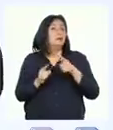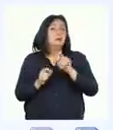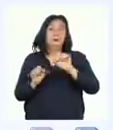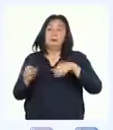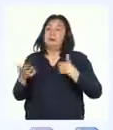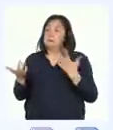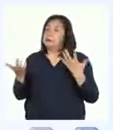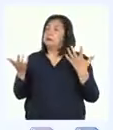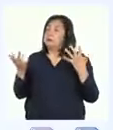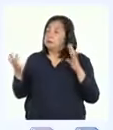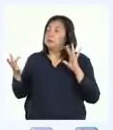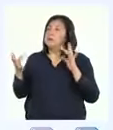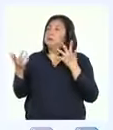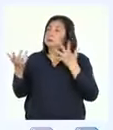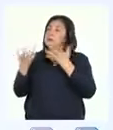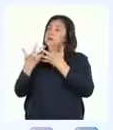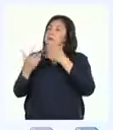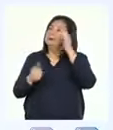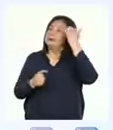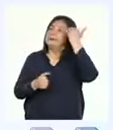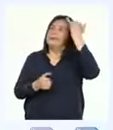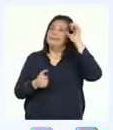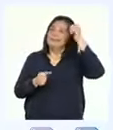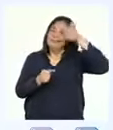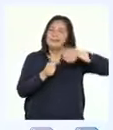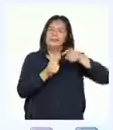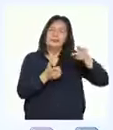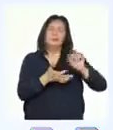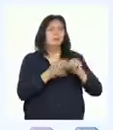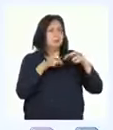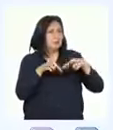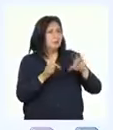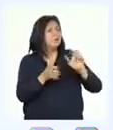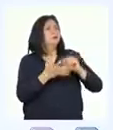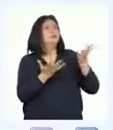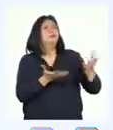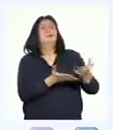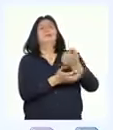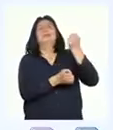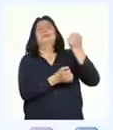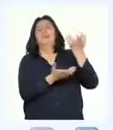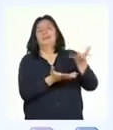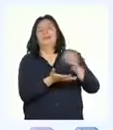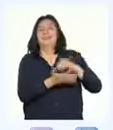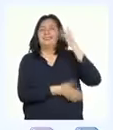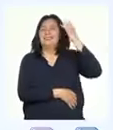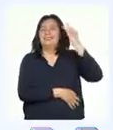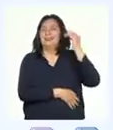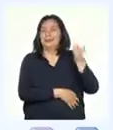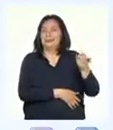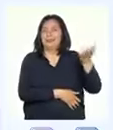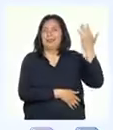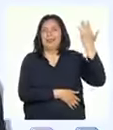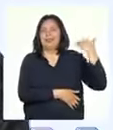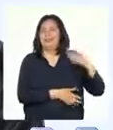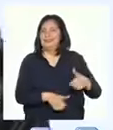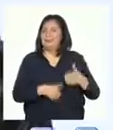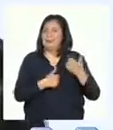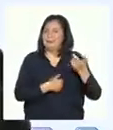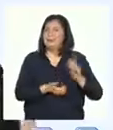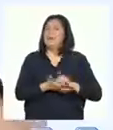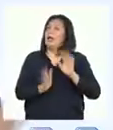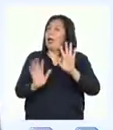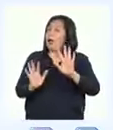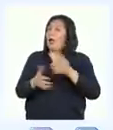pueden conectar con nuestras ideas y recuerdos y nos pueden permitir así recuperar nuevamente esas experiencias vividas.